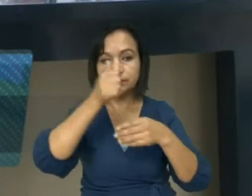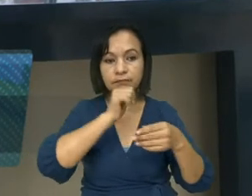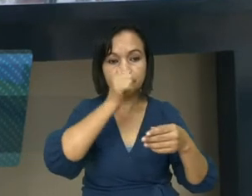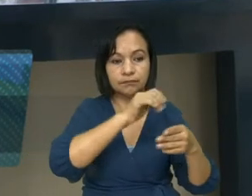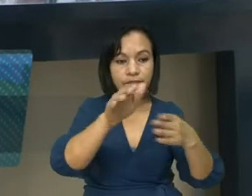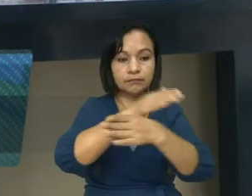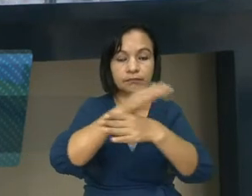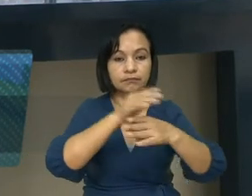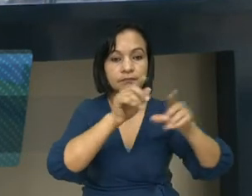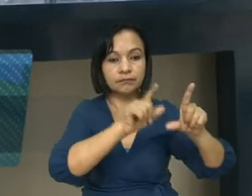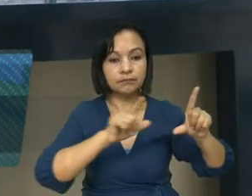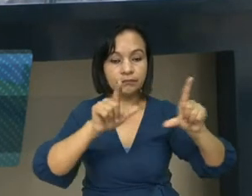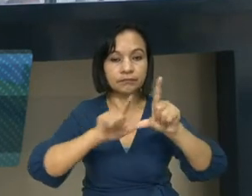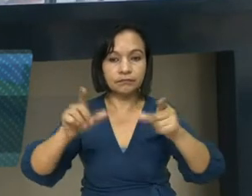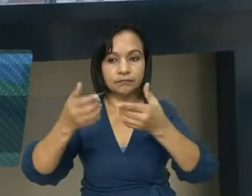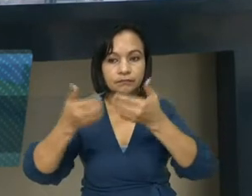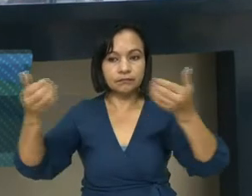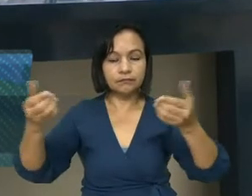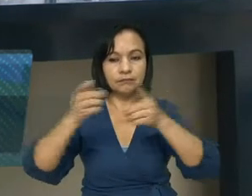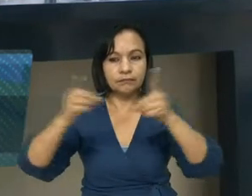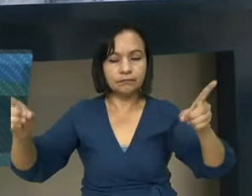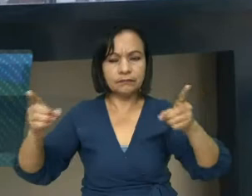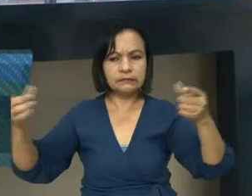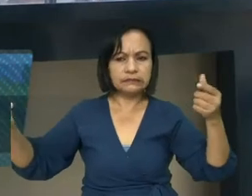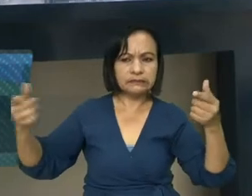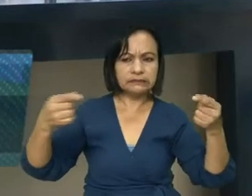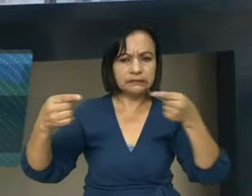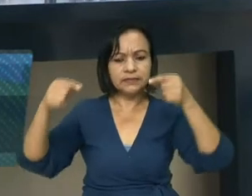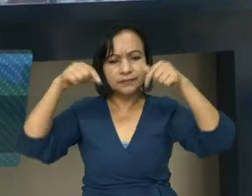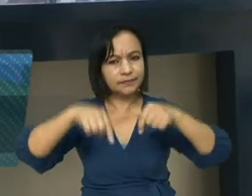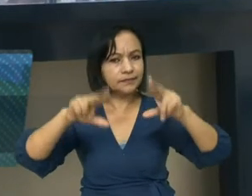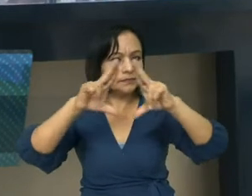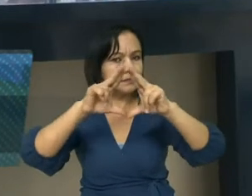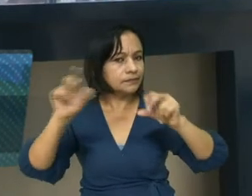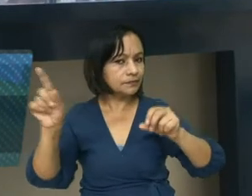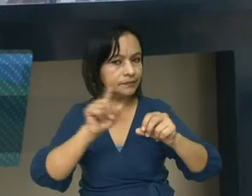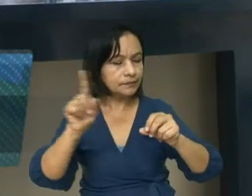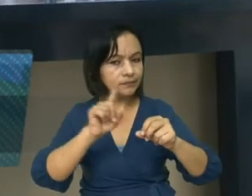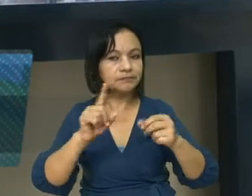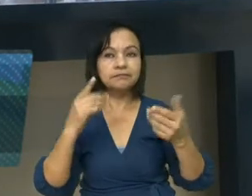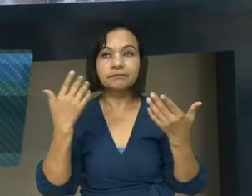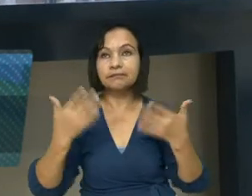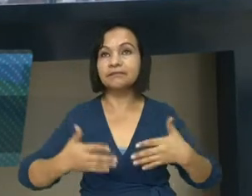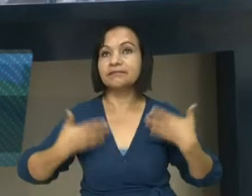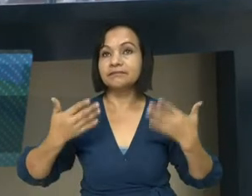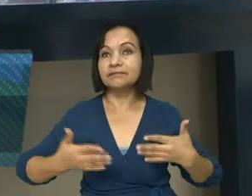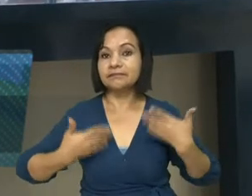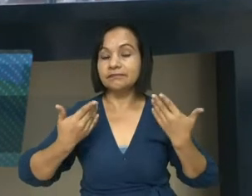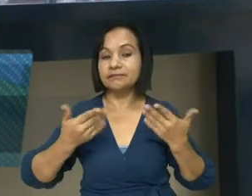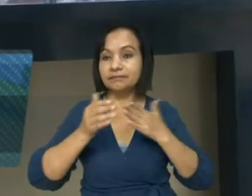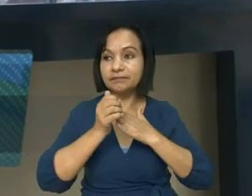a las comunidades. Pero hay un divorcio y hay un conflicto, viven peleando. Aquí nosotros tenemos la maravilla de un